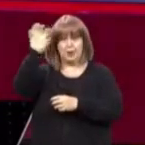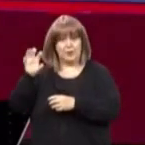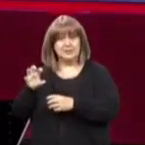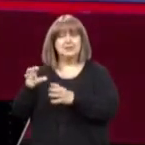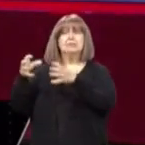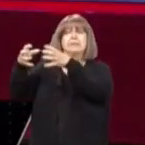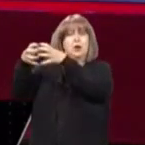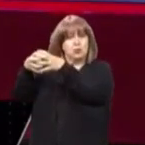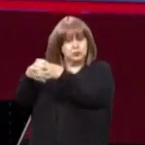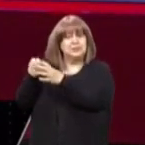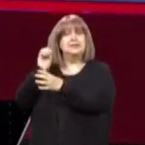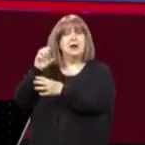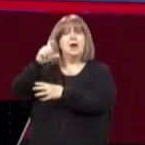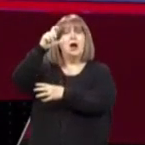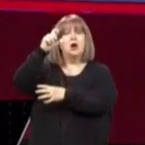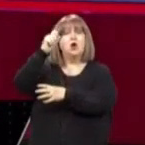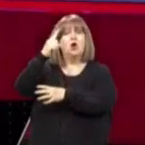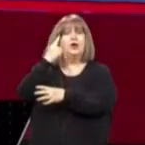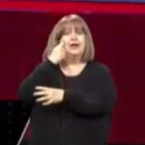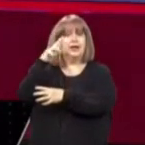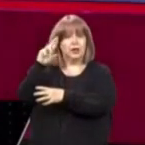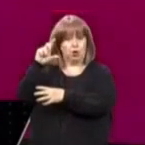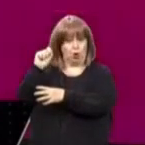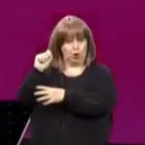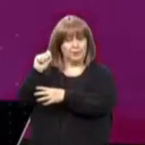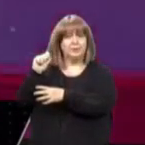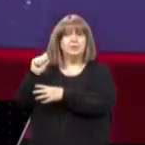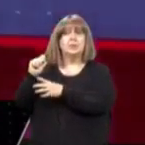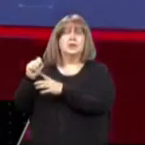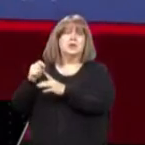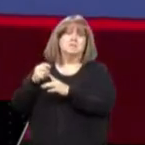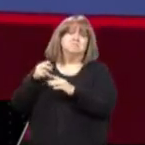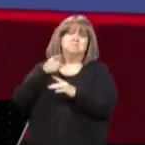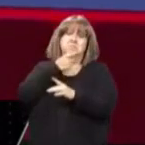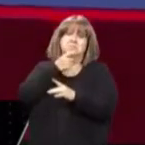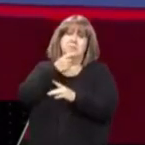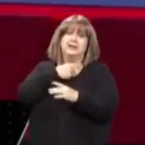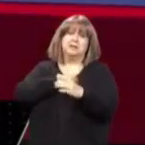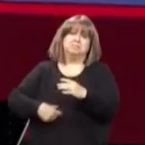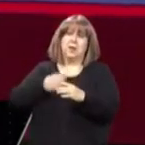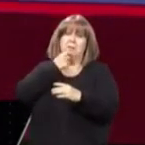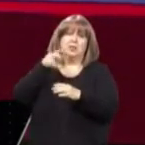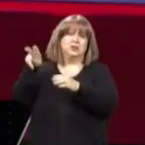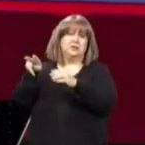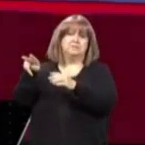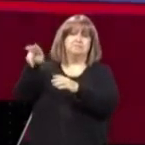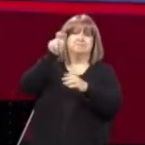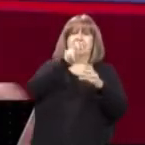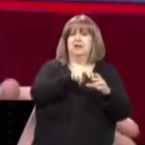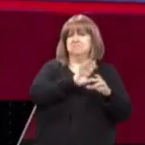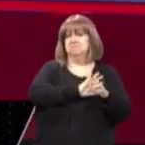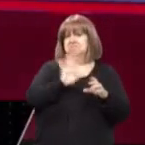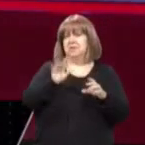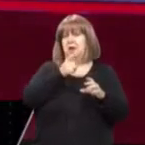desde La Pampa. El secretario de Recursos Hídricos pampeano criticó duramente al gobernador. Dijo, bueno, es una más de Mendoza que siempre quiere hacer país